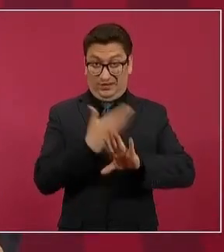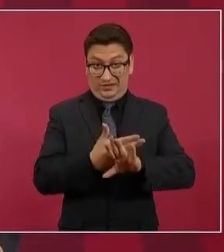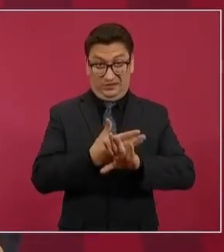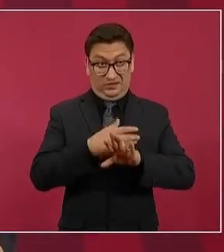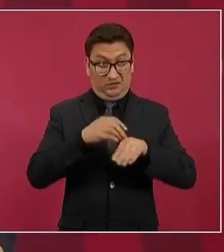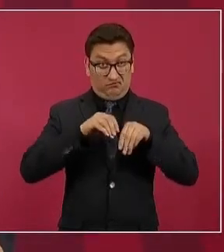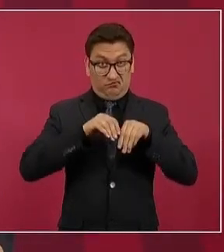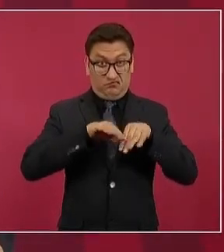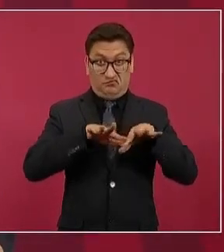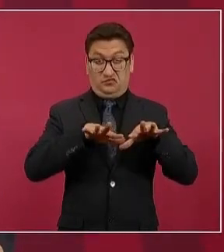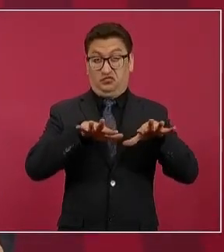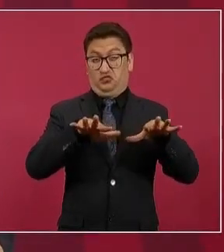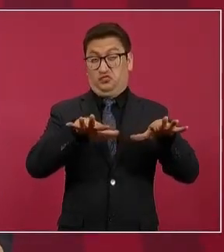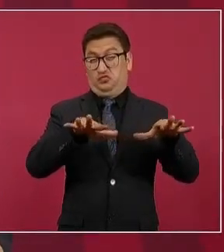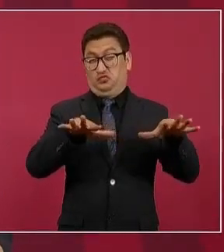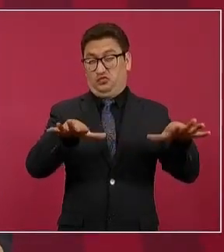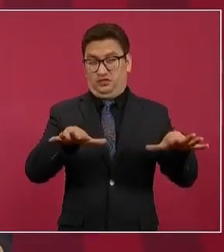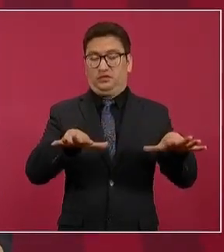Es decir,